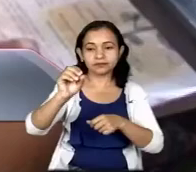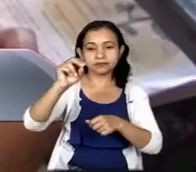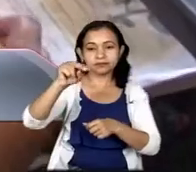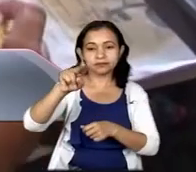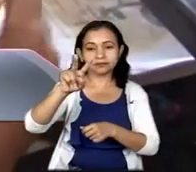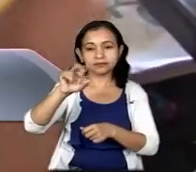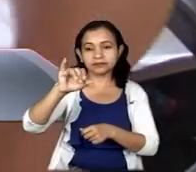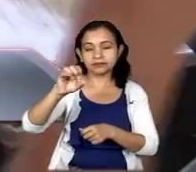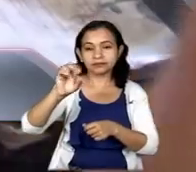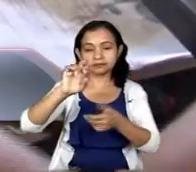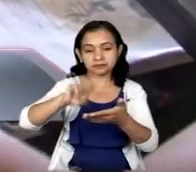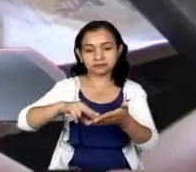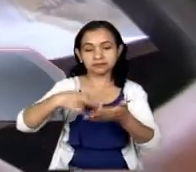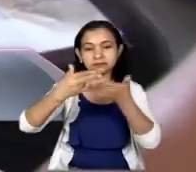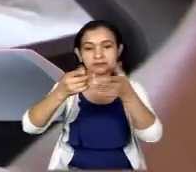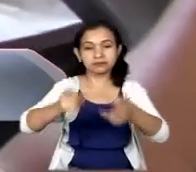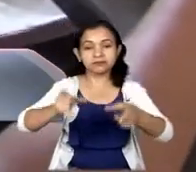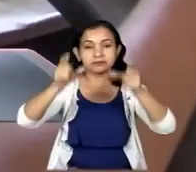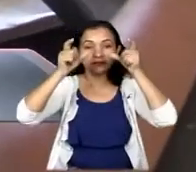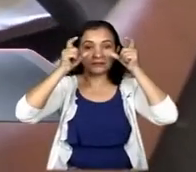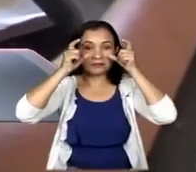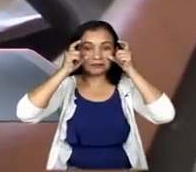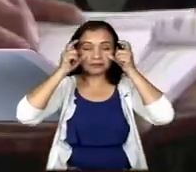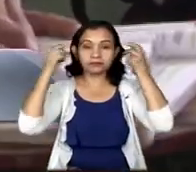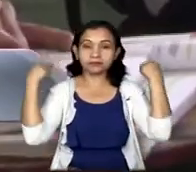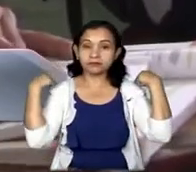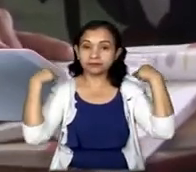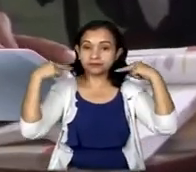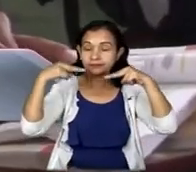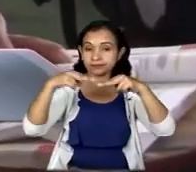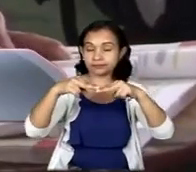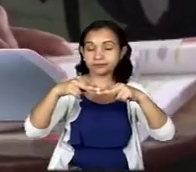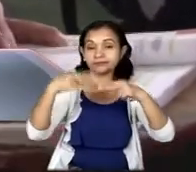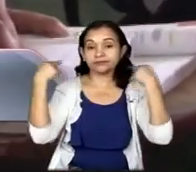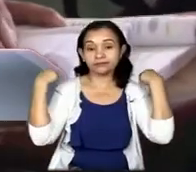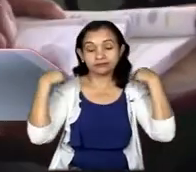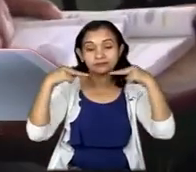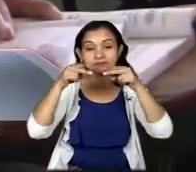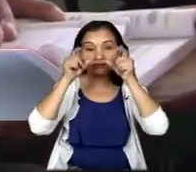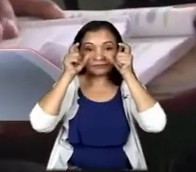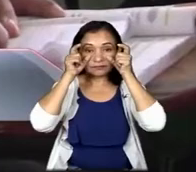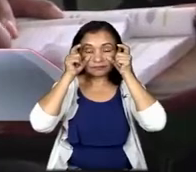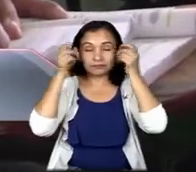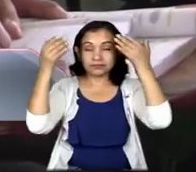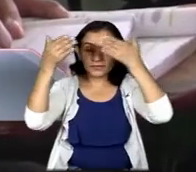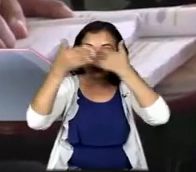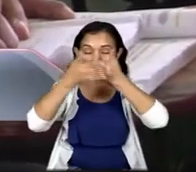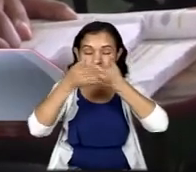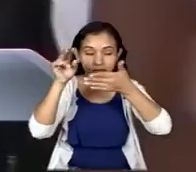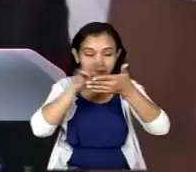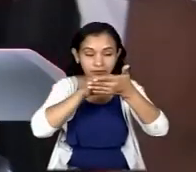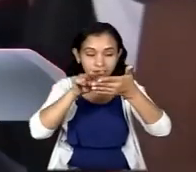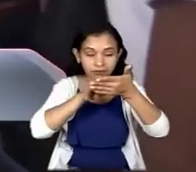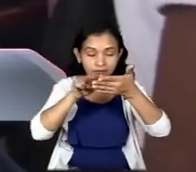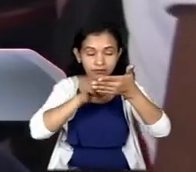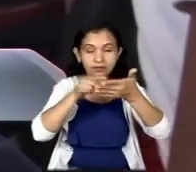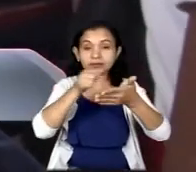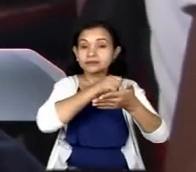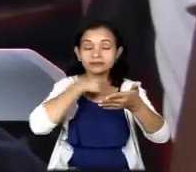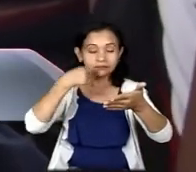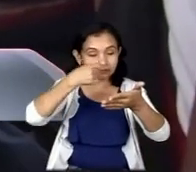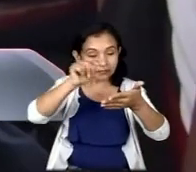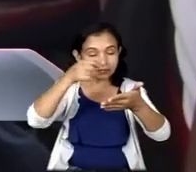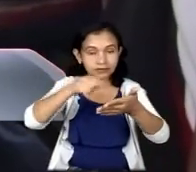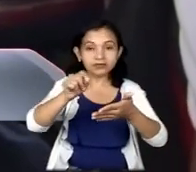le da los lentes a los docentes. Los docentes generalmente necesitamos lentes, de tanto leer de noche a madrugada, de tanto corregir exámenes.